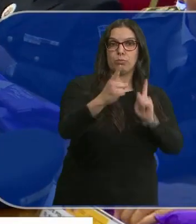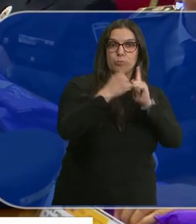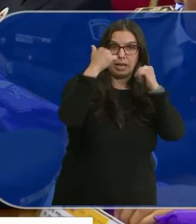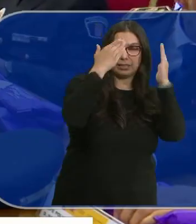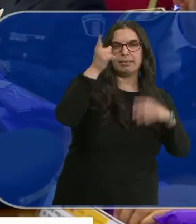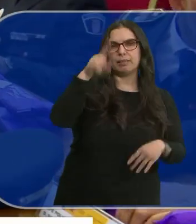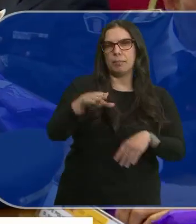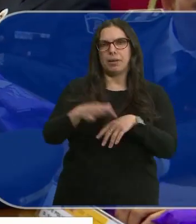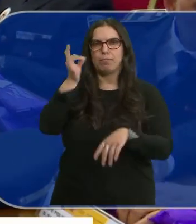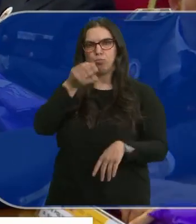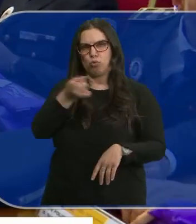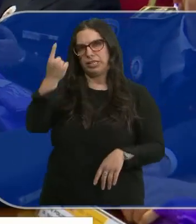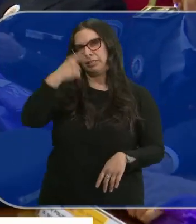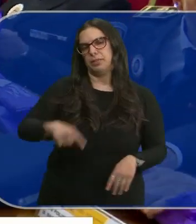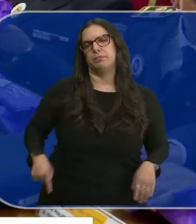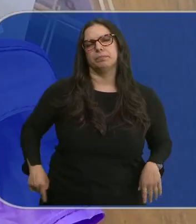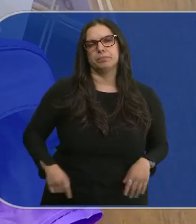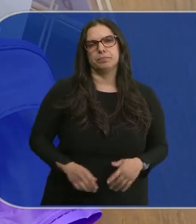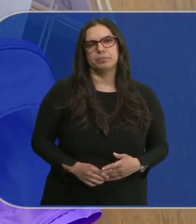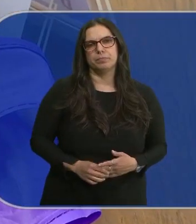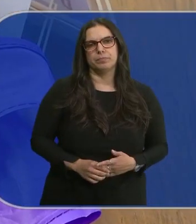como a las propias mujeres.